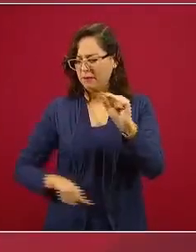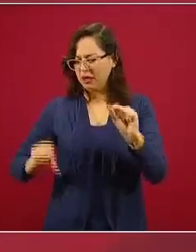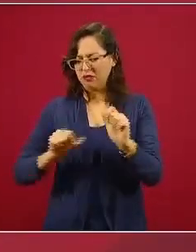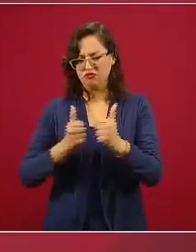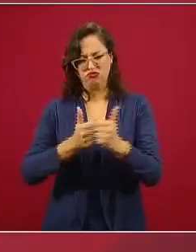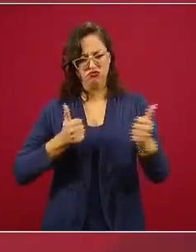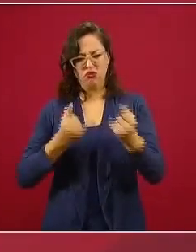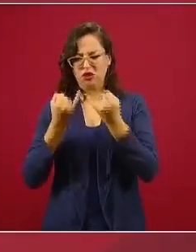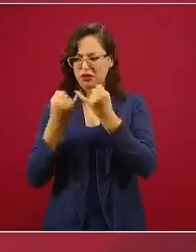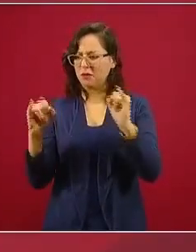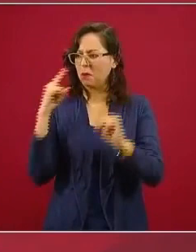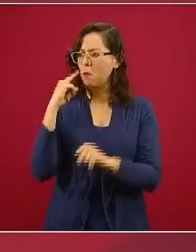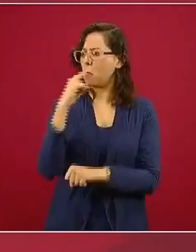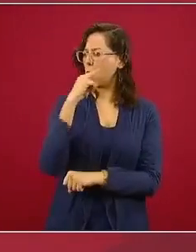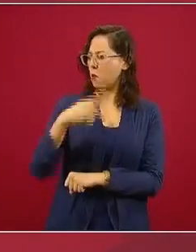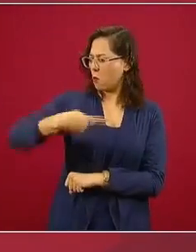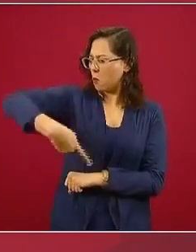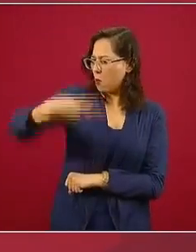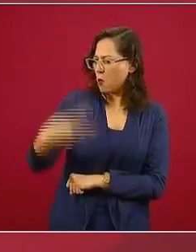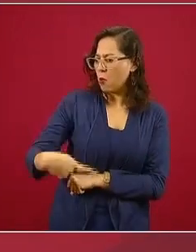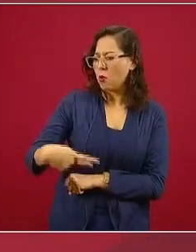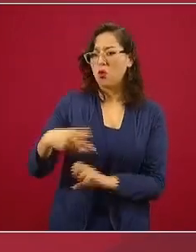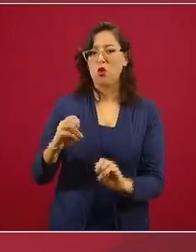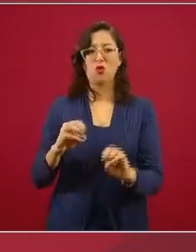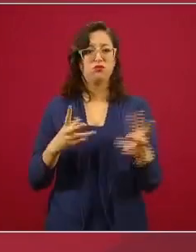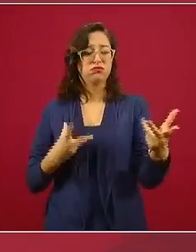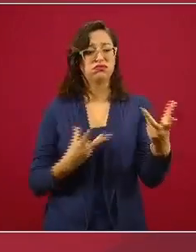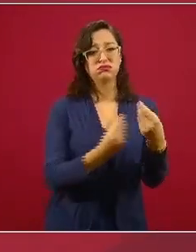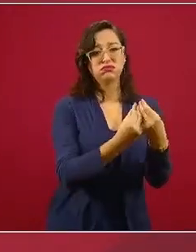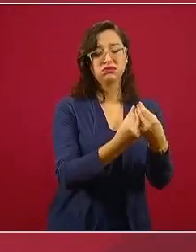a una integración energética en Norteamérica?